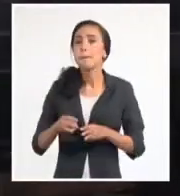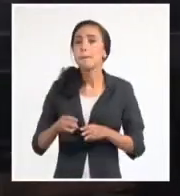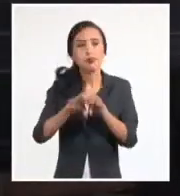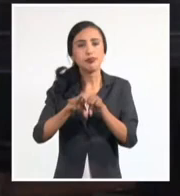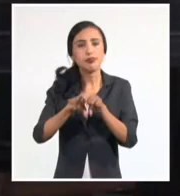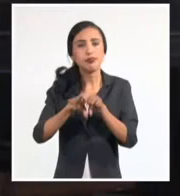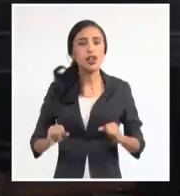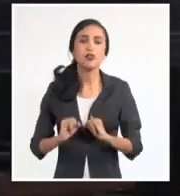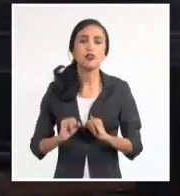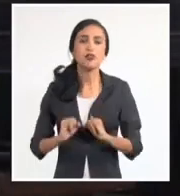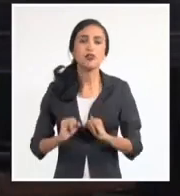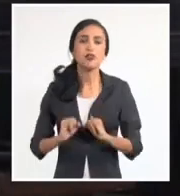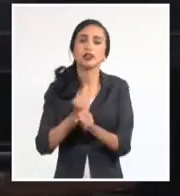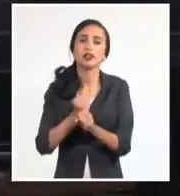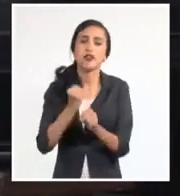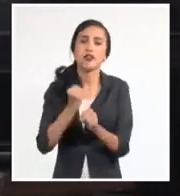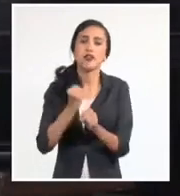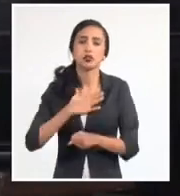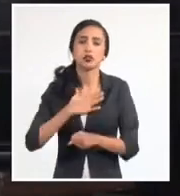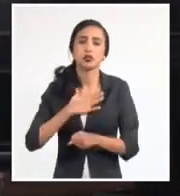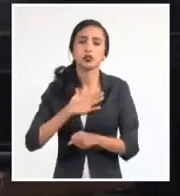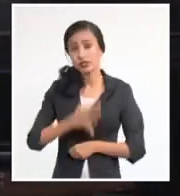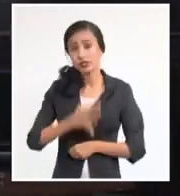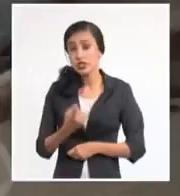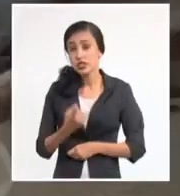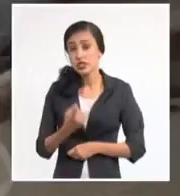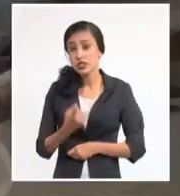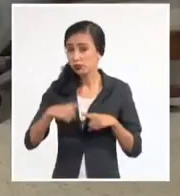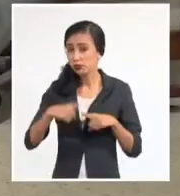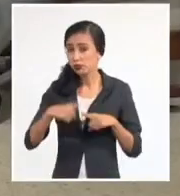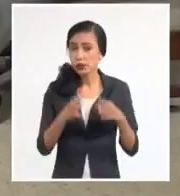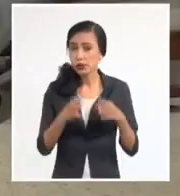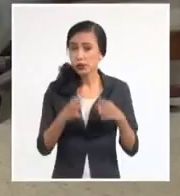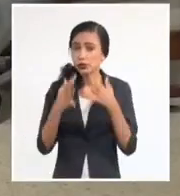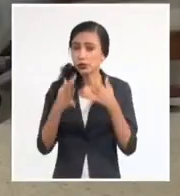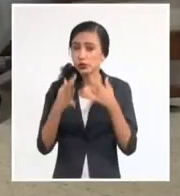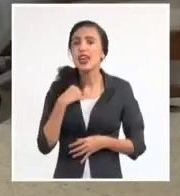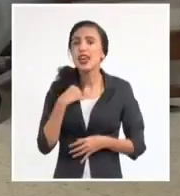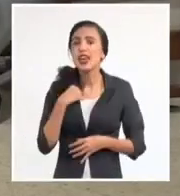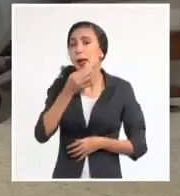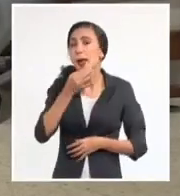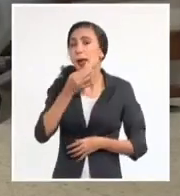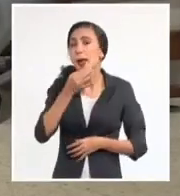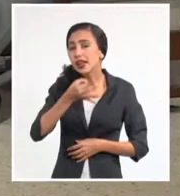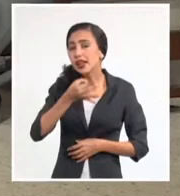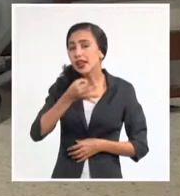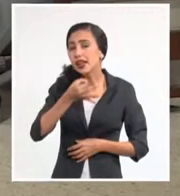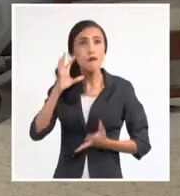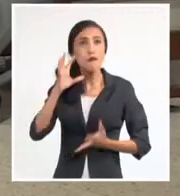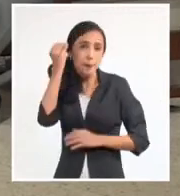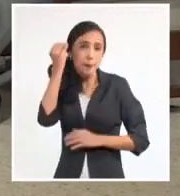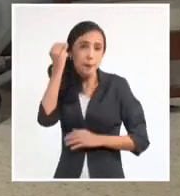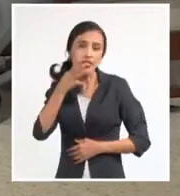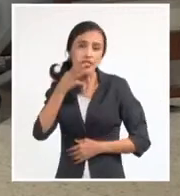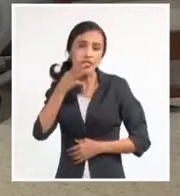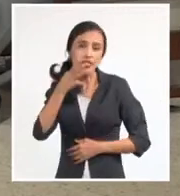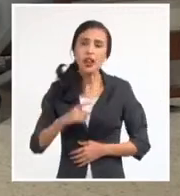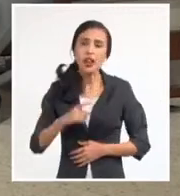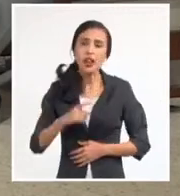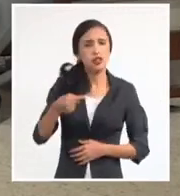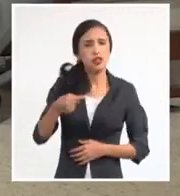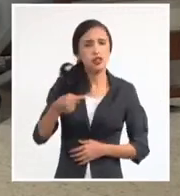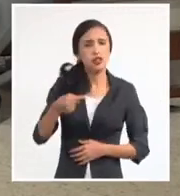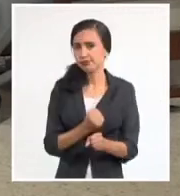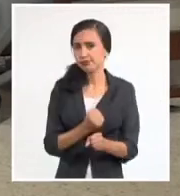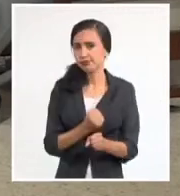legado de nuestro comandante en jefe. Son líneas fundamentales que hablan de que el pensamiento de Fidel nos trasciende en cada una de las actividades diarias de nuestro país